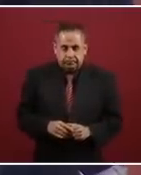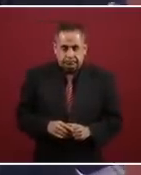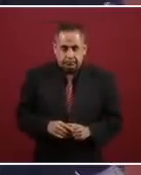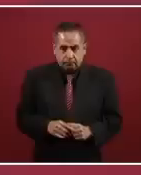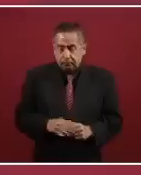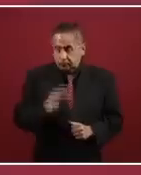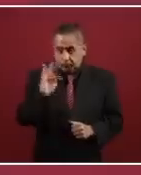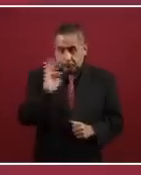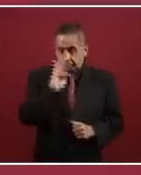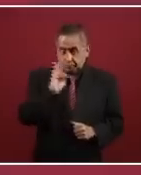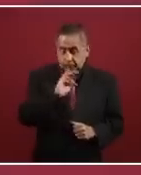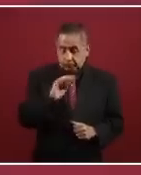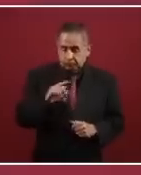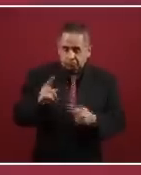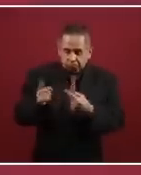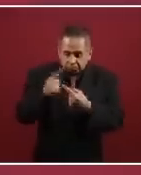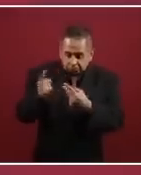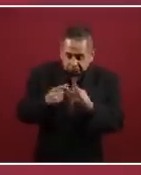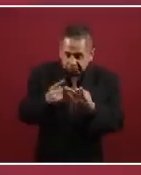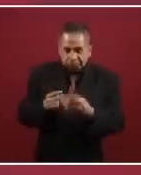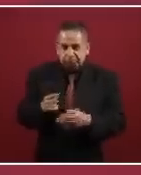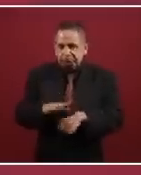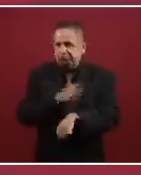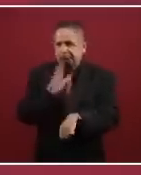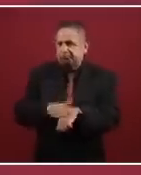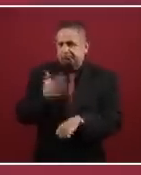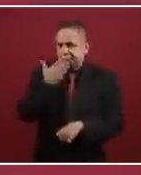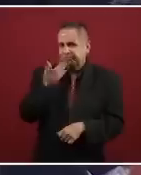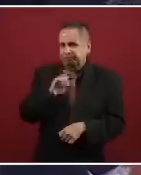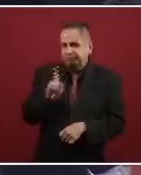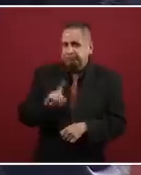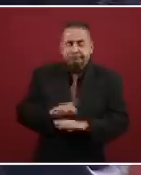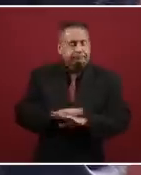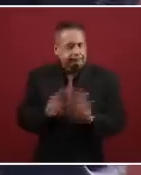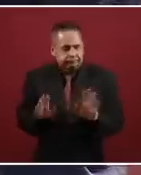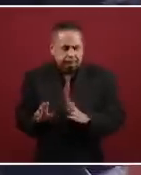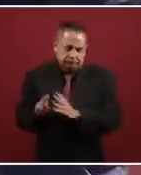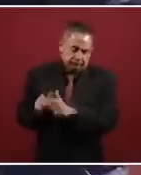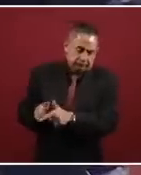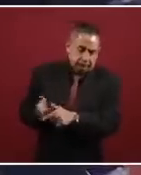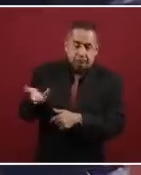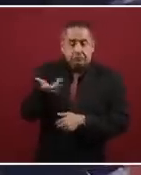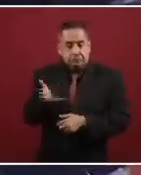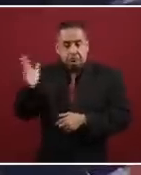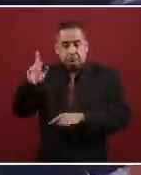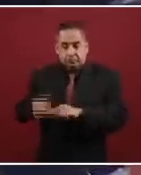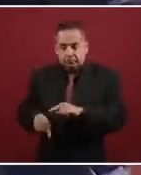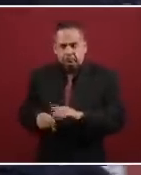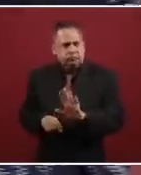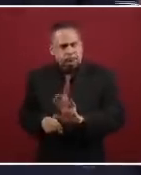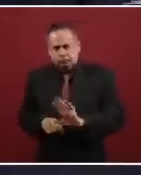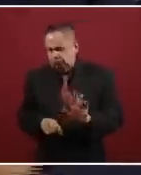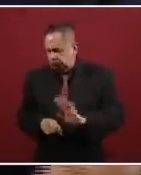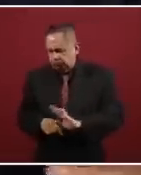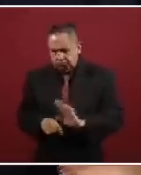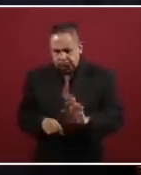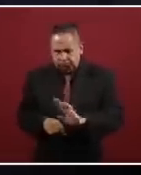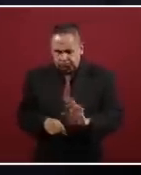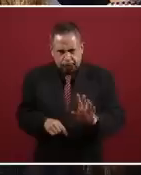Si no los reúnen, de todas maneras no van a ser despedidos porque